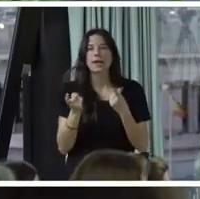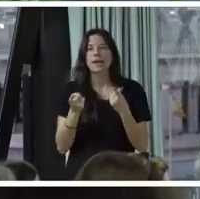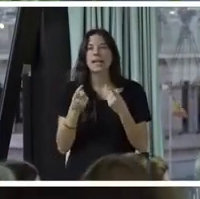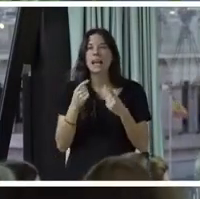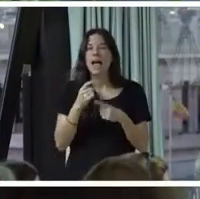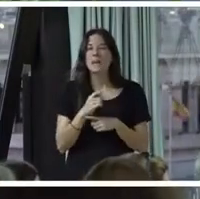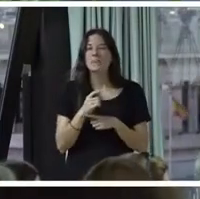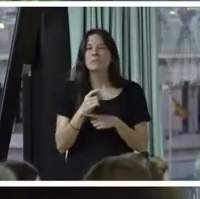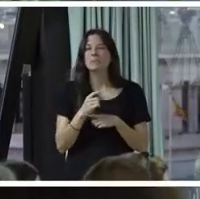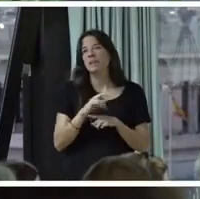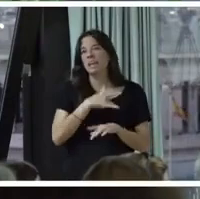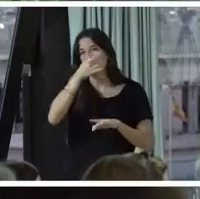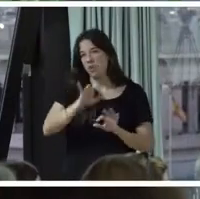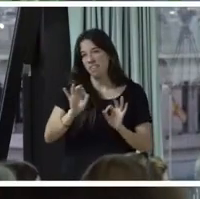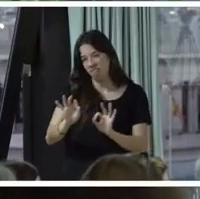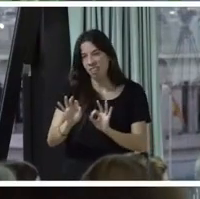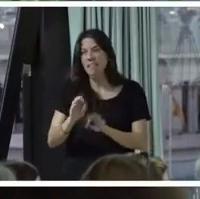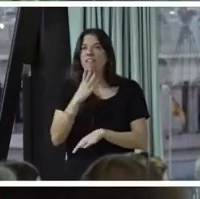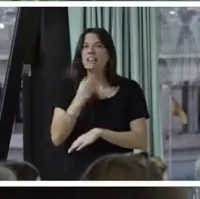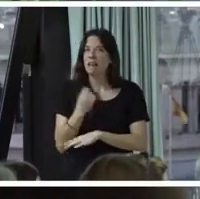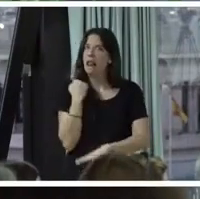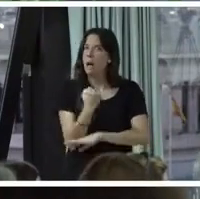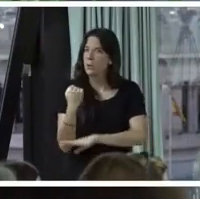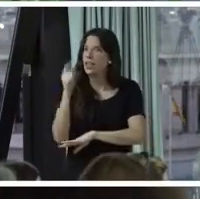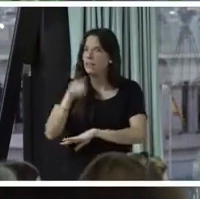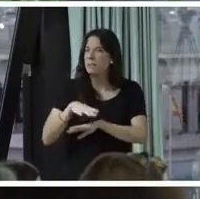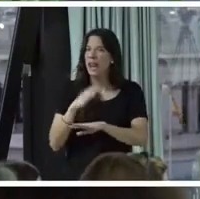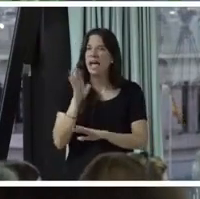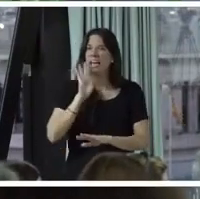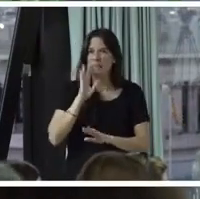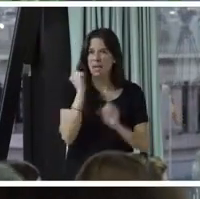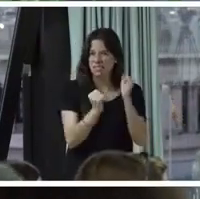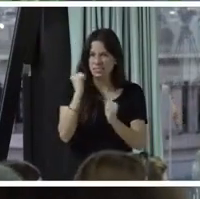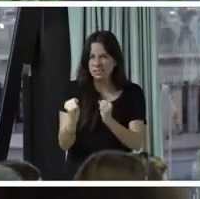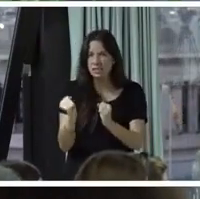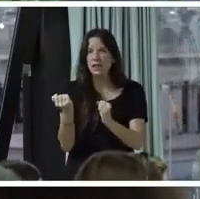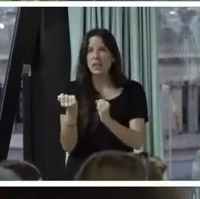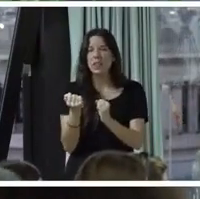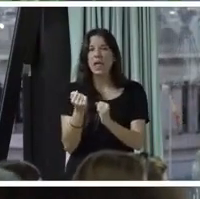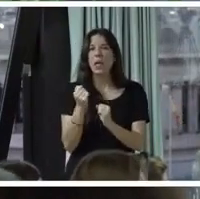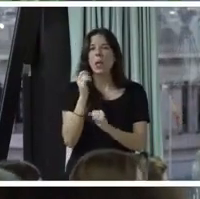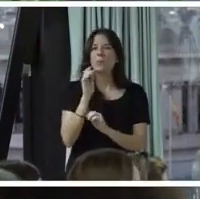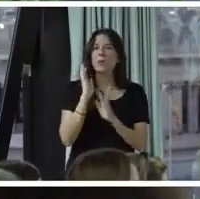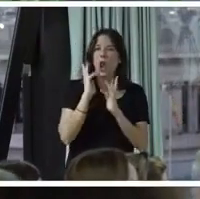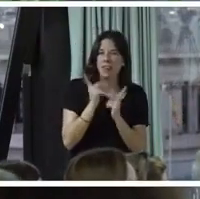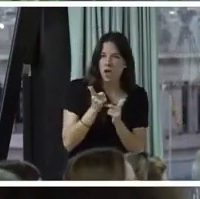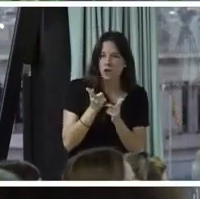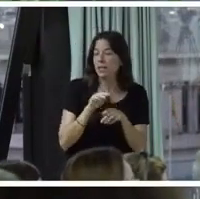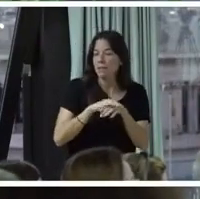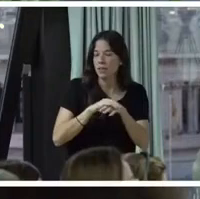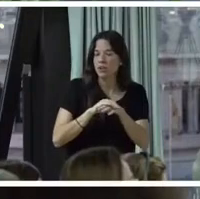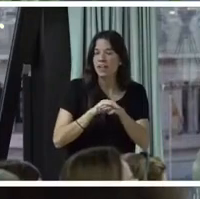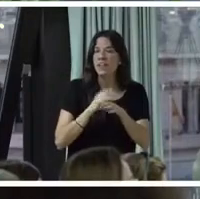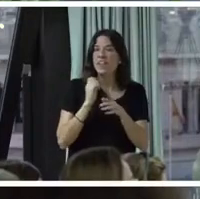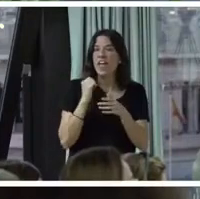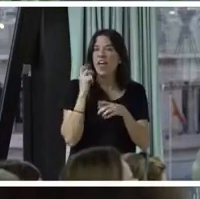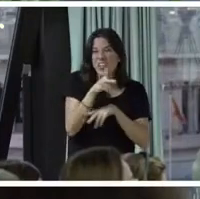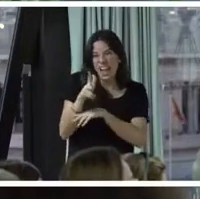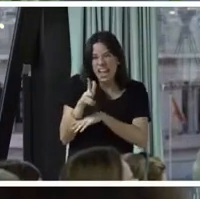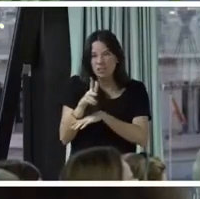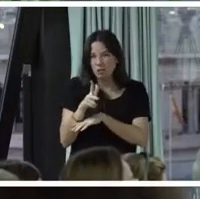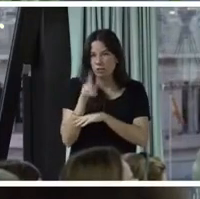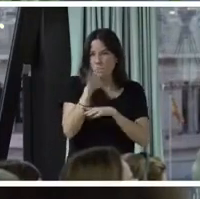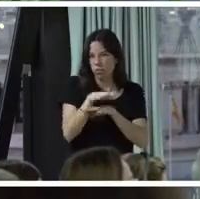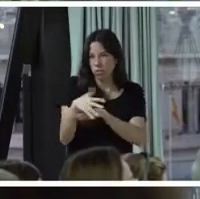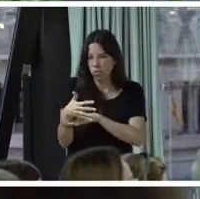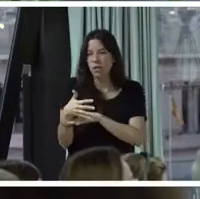inmunidad de Israel para cometer los crímenes graves de violaciones de derechos humanos con los cuales Hoy estamos viendo en